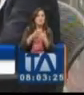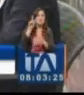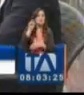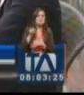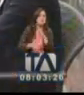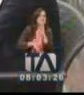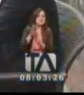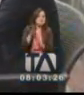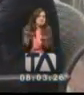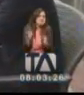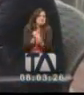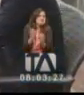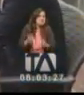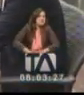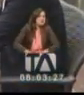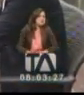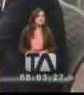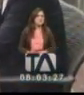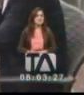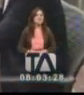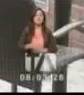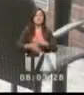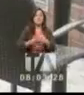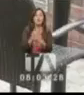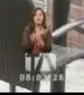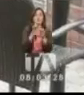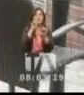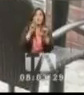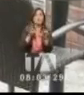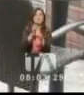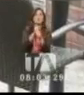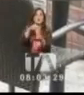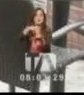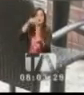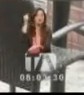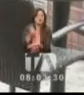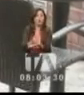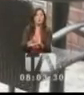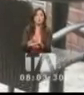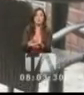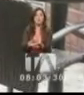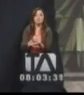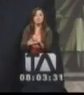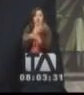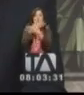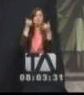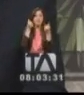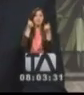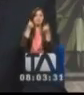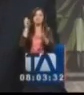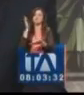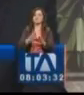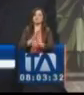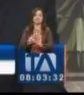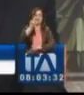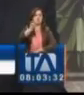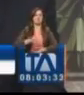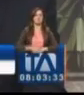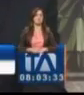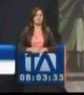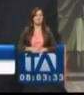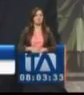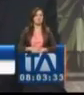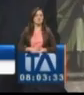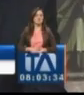miles. Además aclara que el proceso de liberación de pruebas se realiza ante notario para evitar el fraude. Y se hace